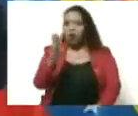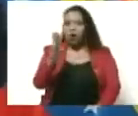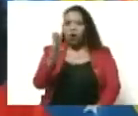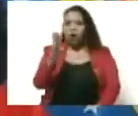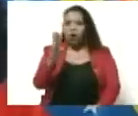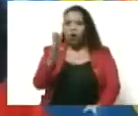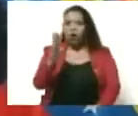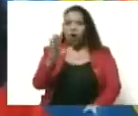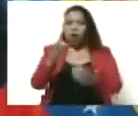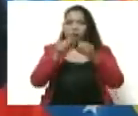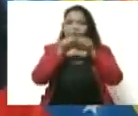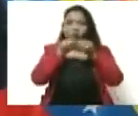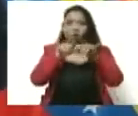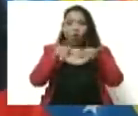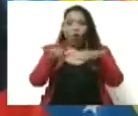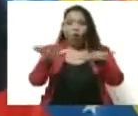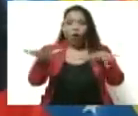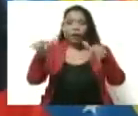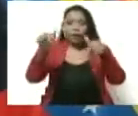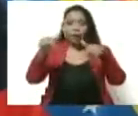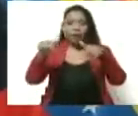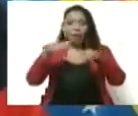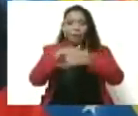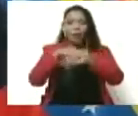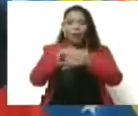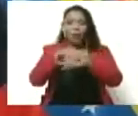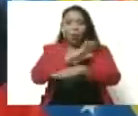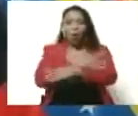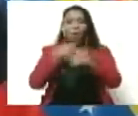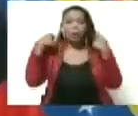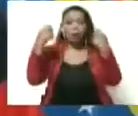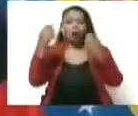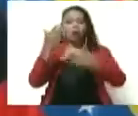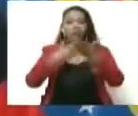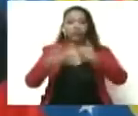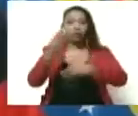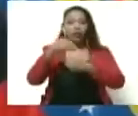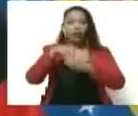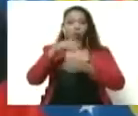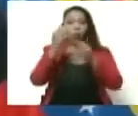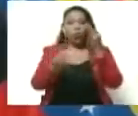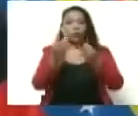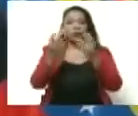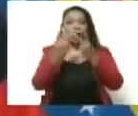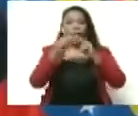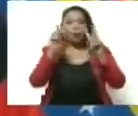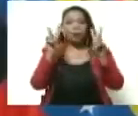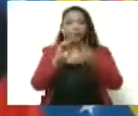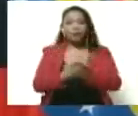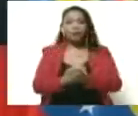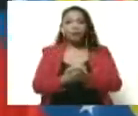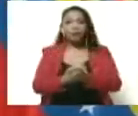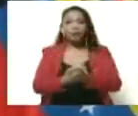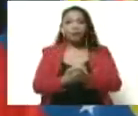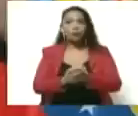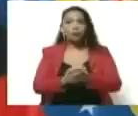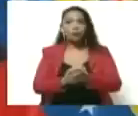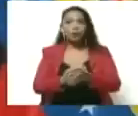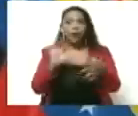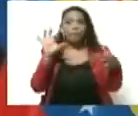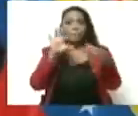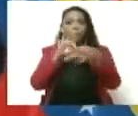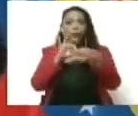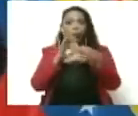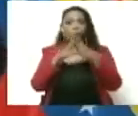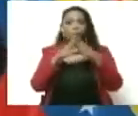en todo el despliegue de este Ministerio del Poder Popular para Relaciones Interiores, Justicia y Paz, en combinación